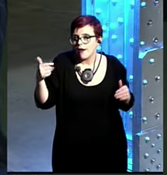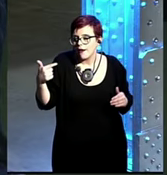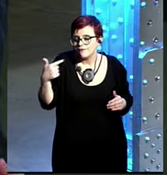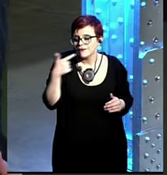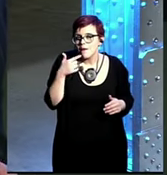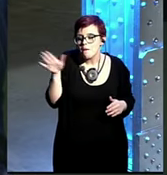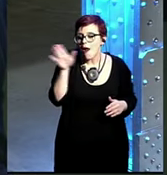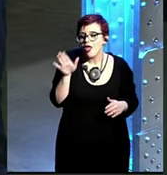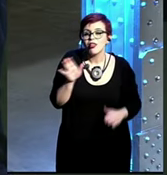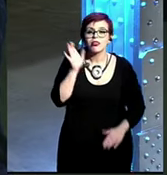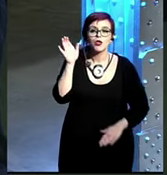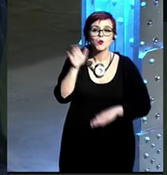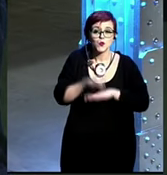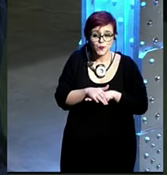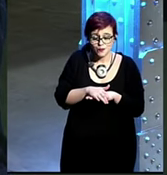mis plegarias.